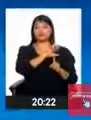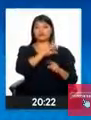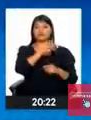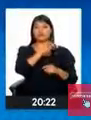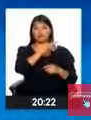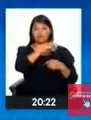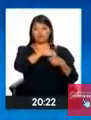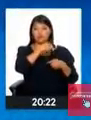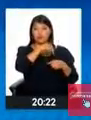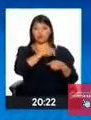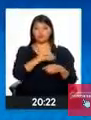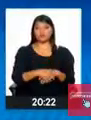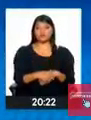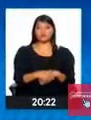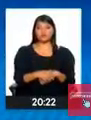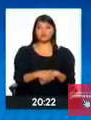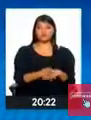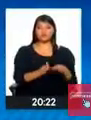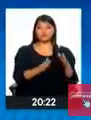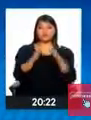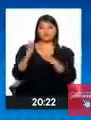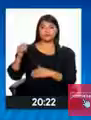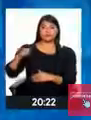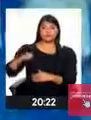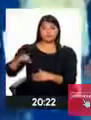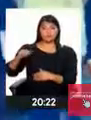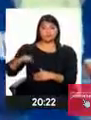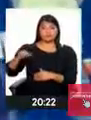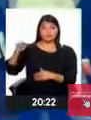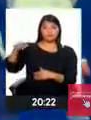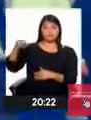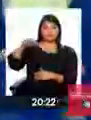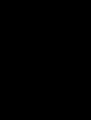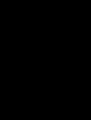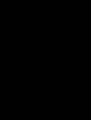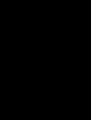Los alcaldes de los municipios que forman parte de esta medida de excepción destacan.